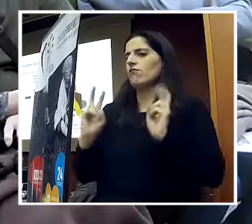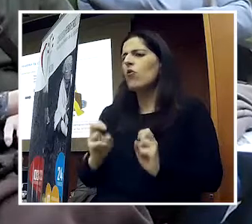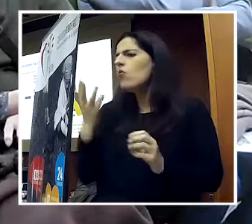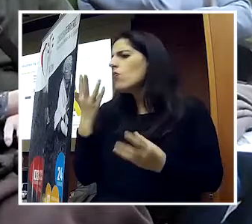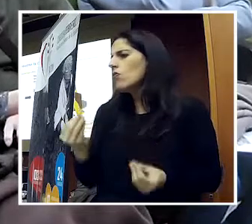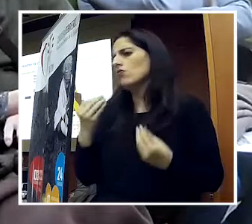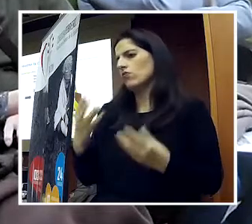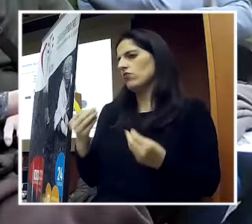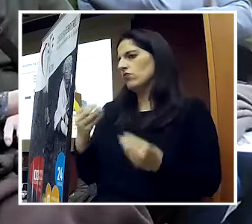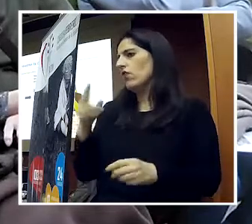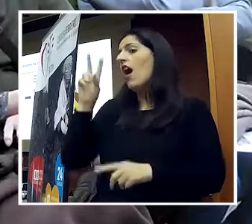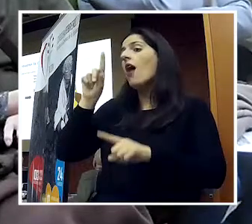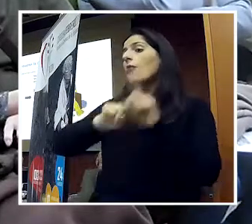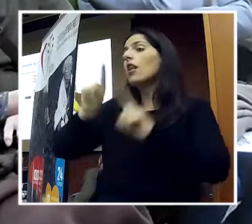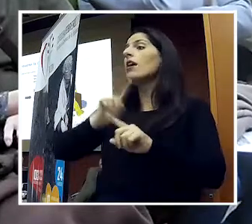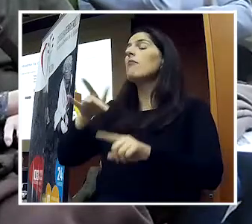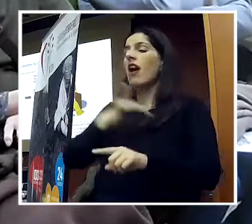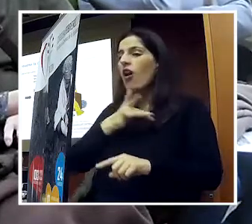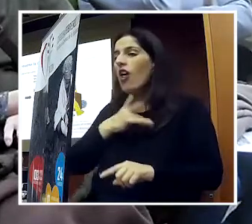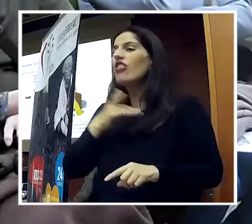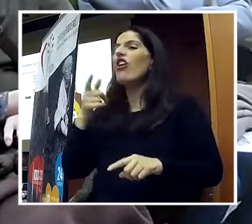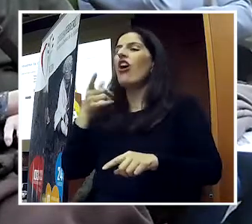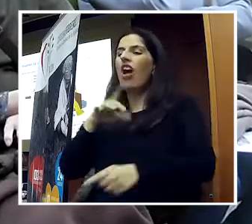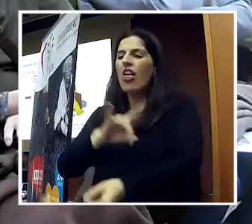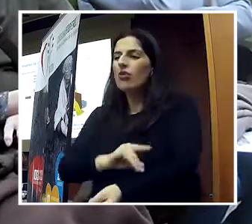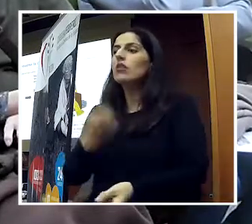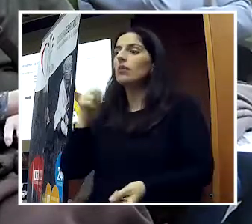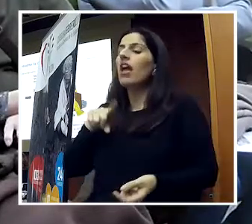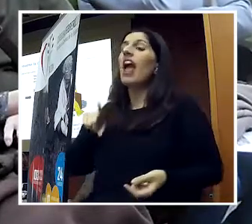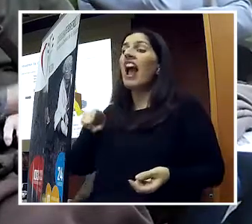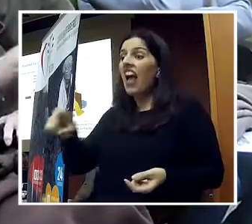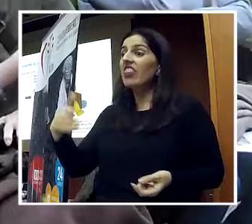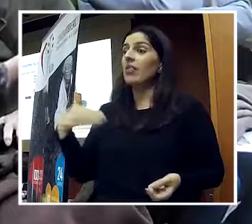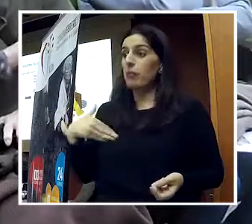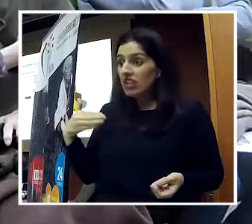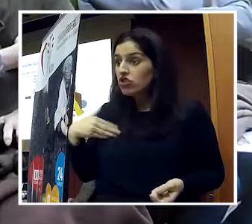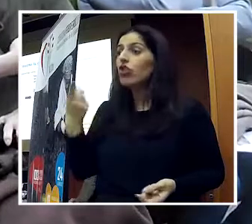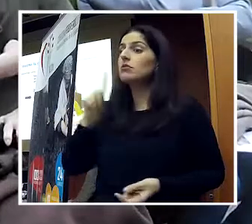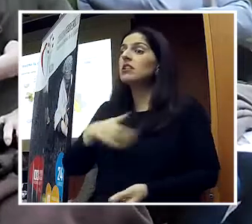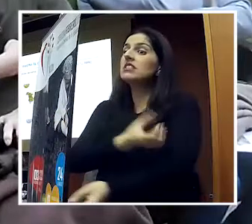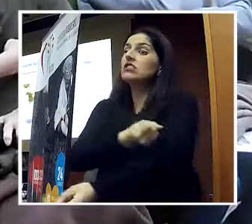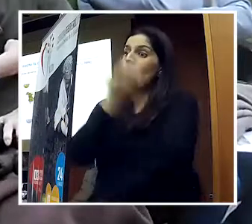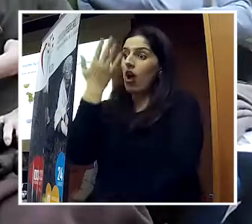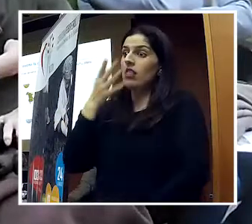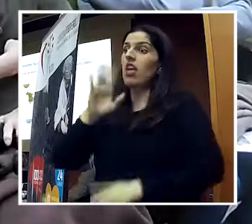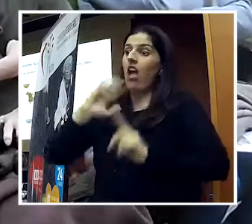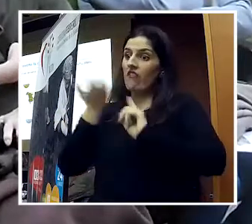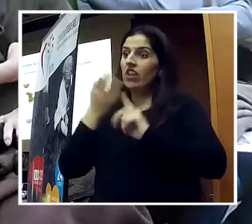afecta a la enfermedad cardiovascular y a la diabetes, sino también al cáncer de mama, hipertensión y a todos los factores de riesgo cardiovascular